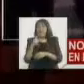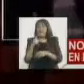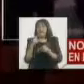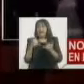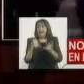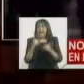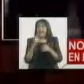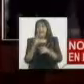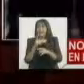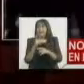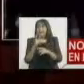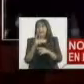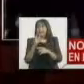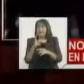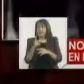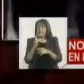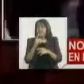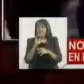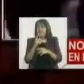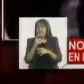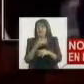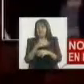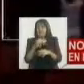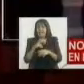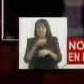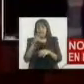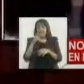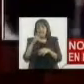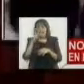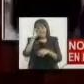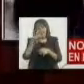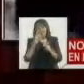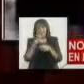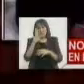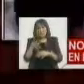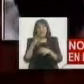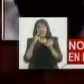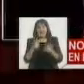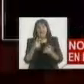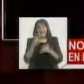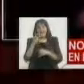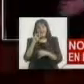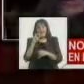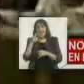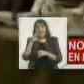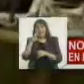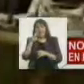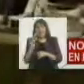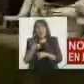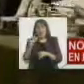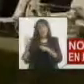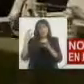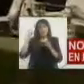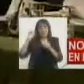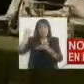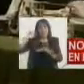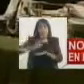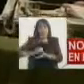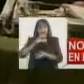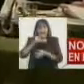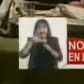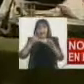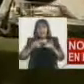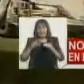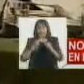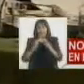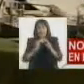al señor canciller de la República, el señor René Castro, quien pues vino precisamente anoche, llegó anoche a esta